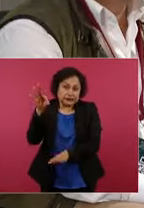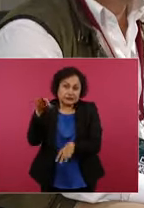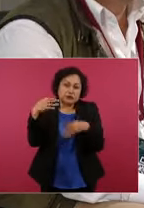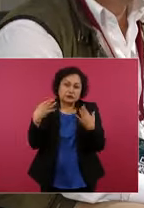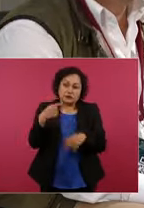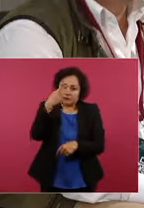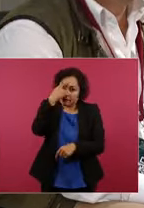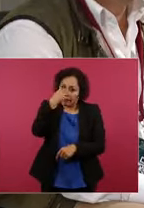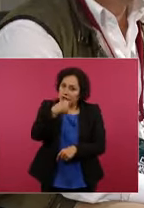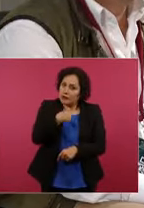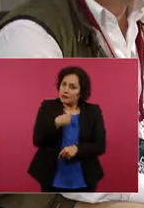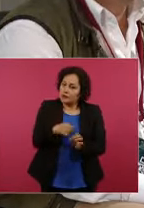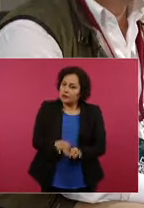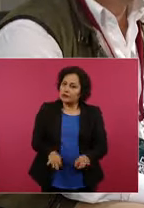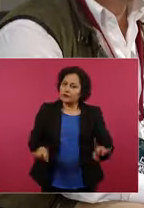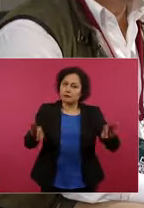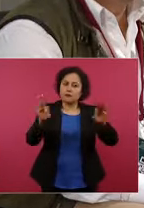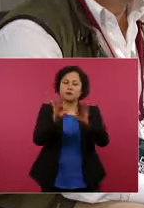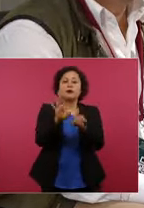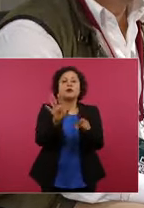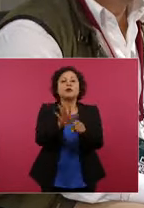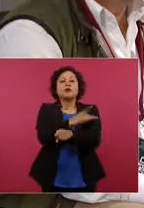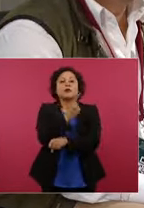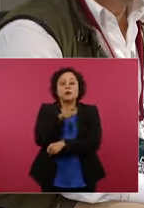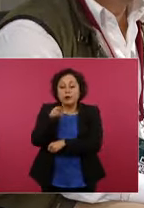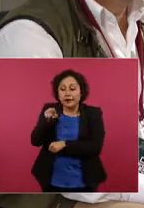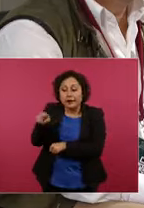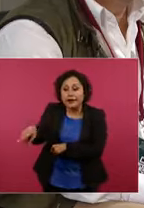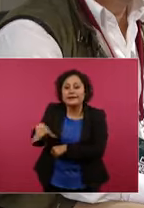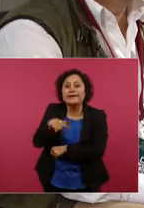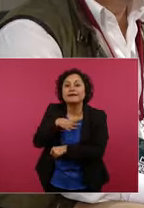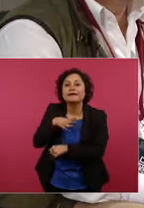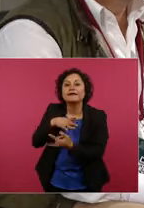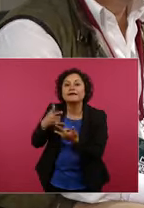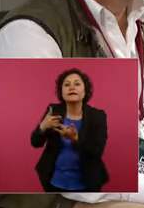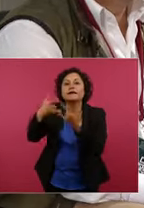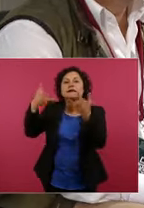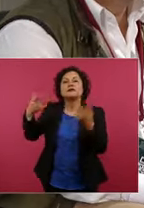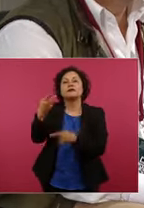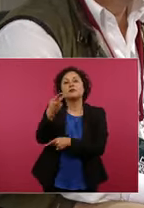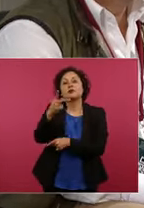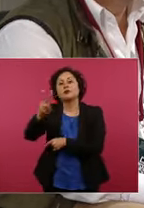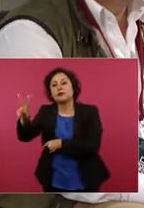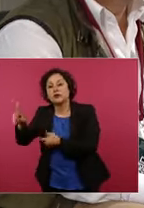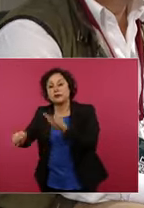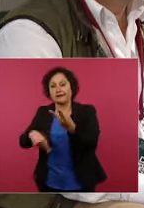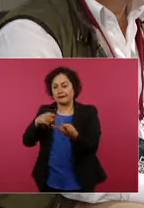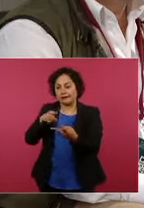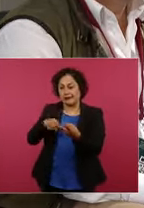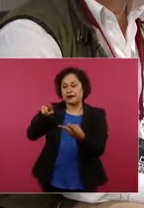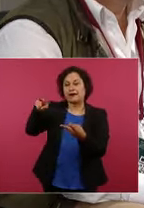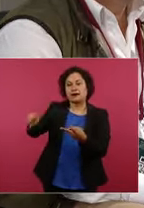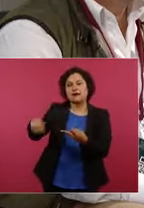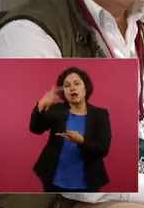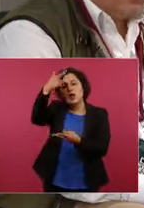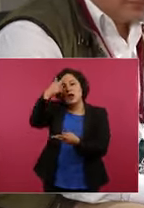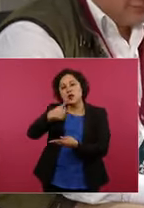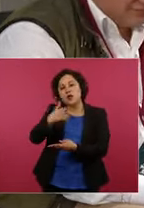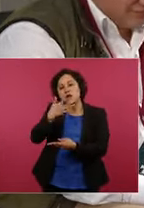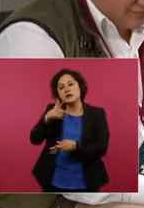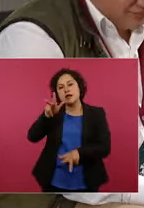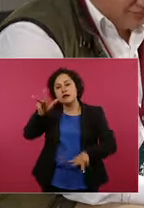muy emblemático, porque ahí sale la historia de Puerto Vallarta, la noche de la iguana, hay varias familias que